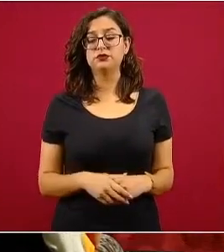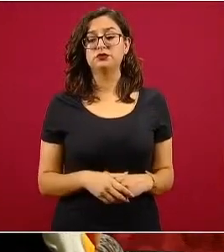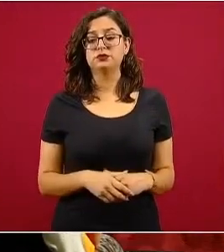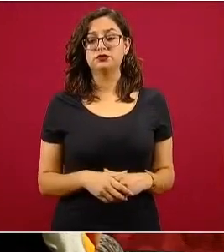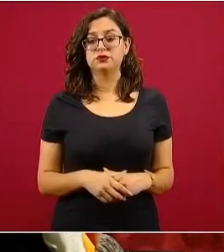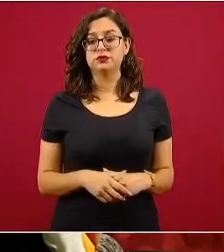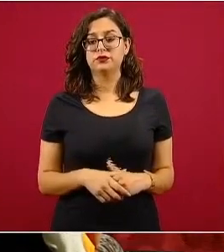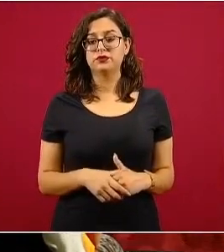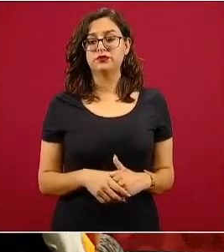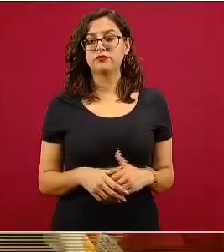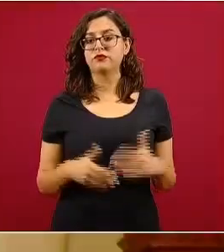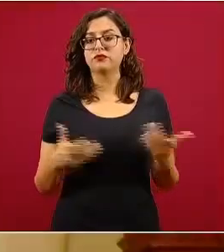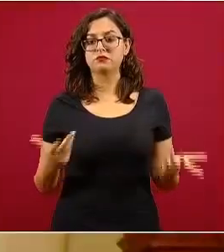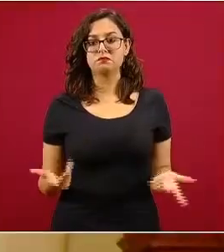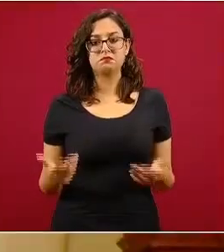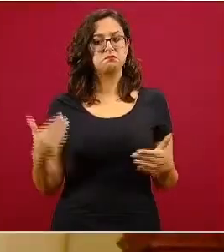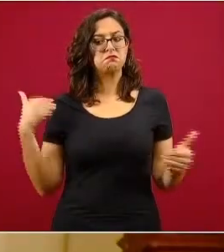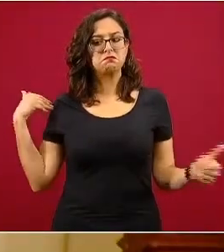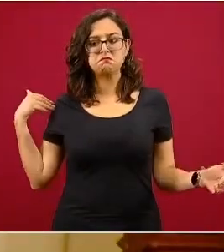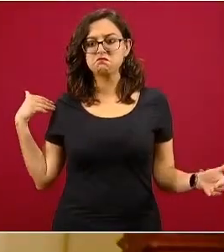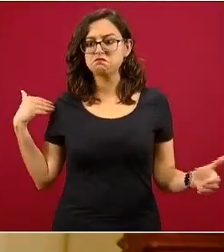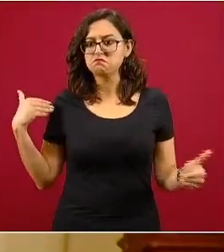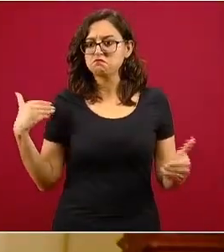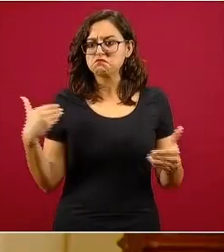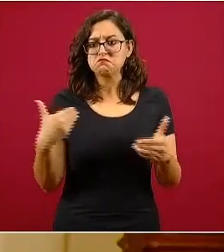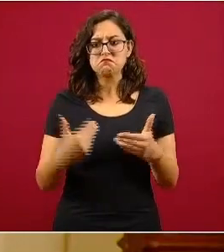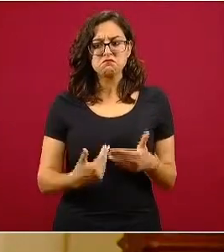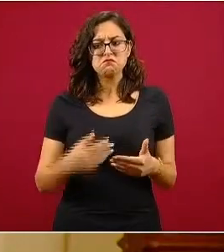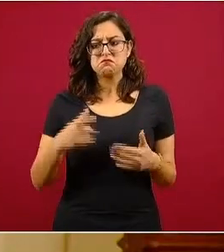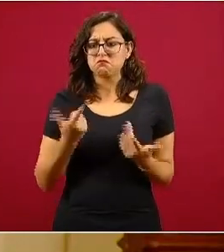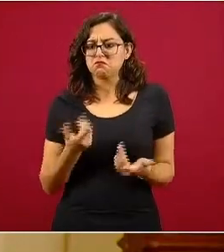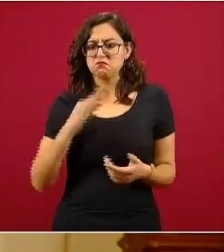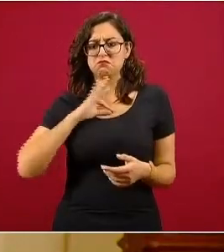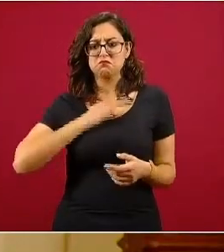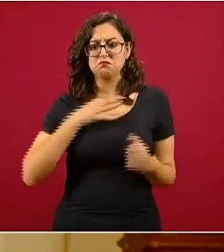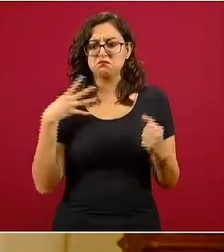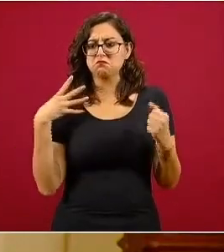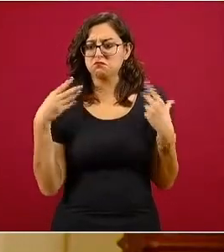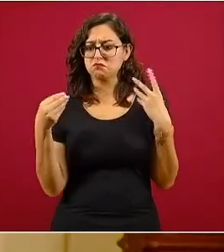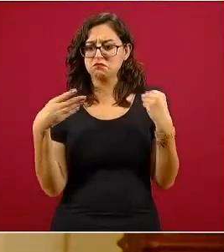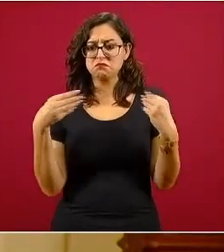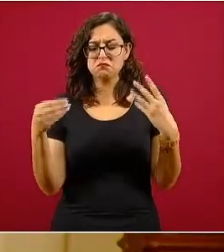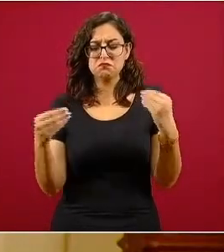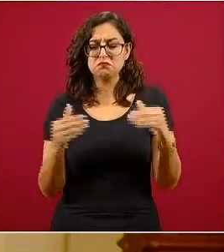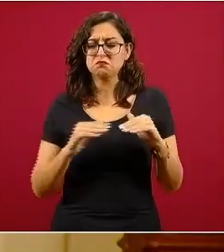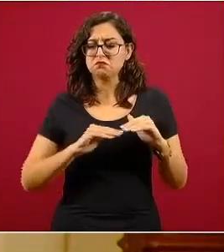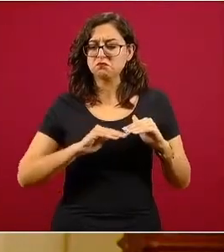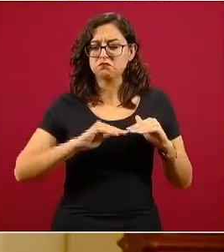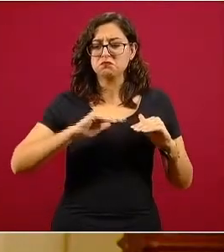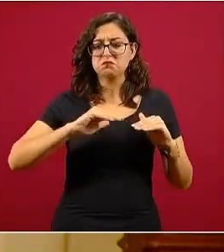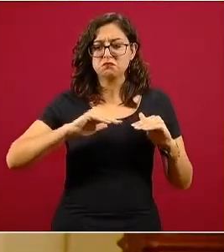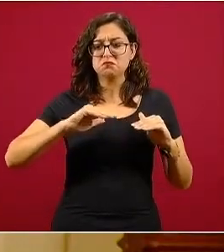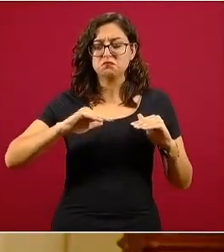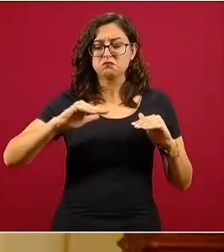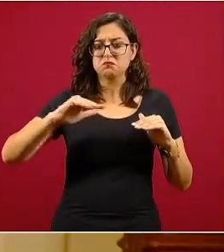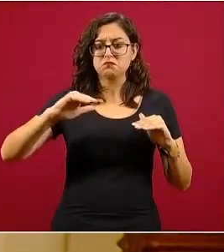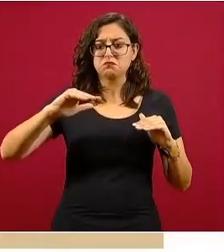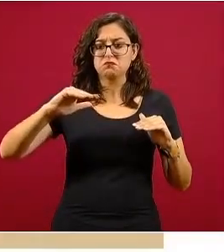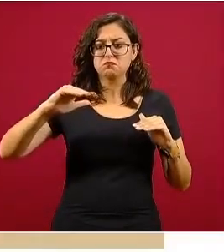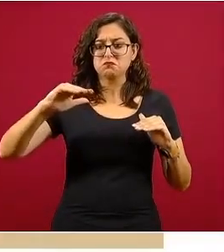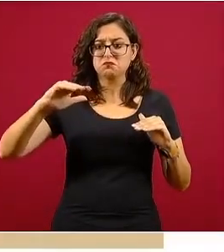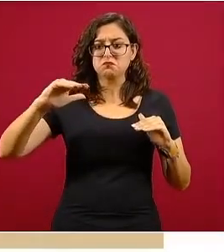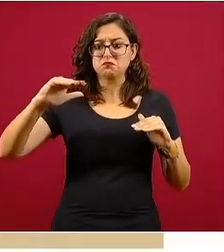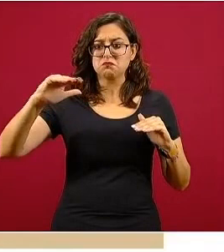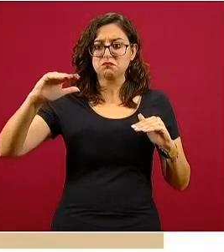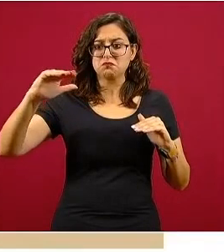precisamente hasta en las últimas semanas se mantenía con una tendencia ascendente que no había querido ceder, pero vemos que ya en las